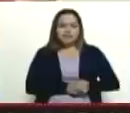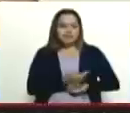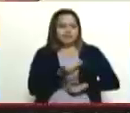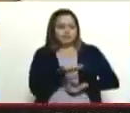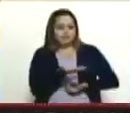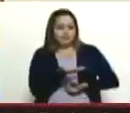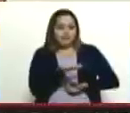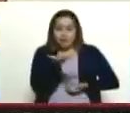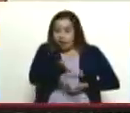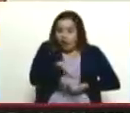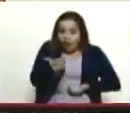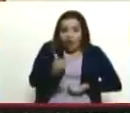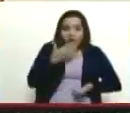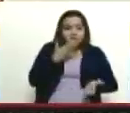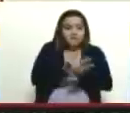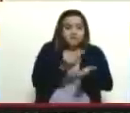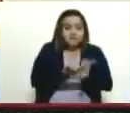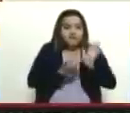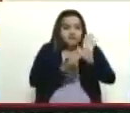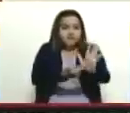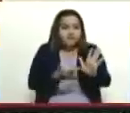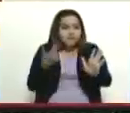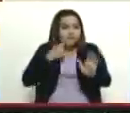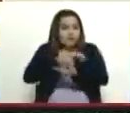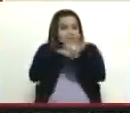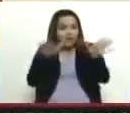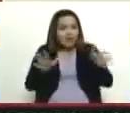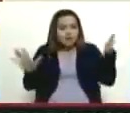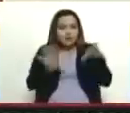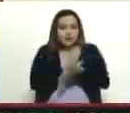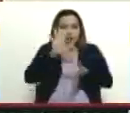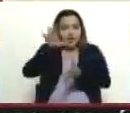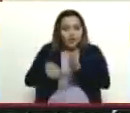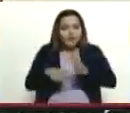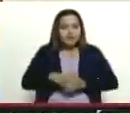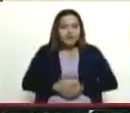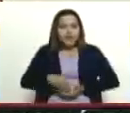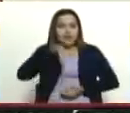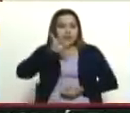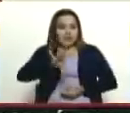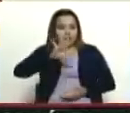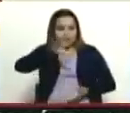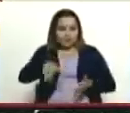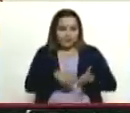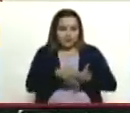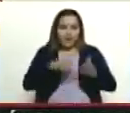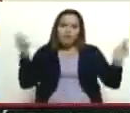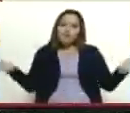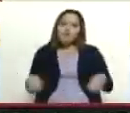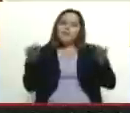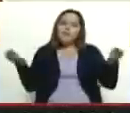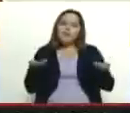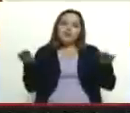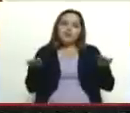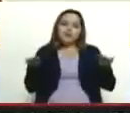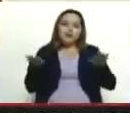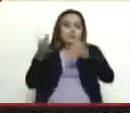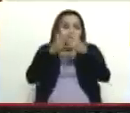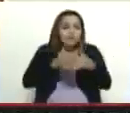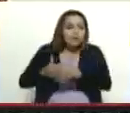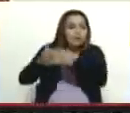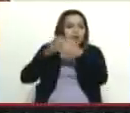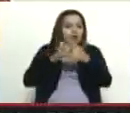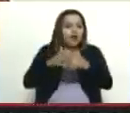Ahí está una prueba, una demostración por los hechos. 3 actos promovidos por el imperialismo